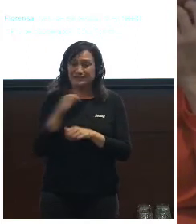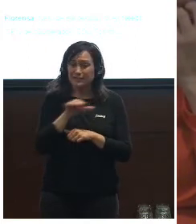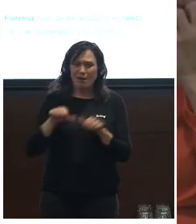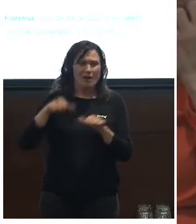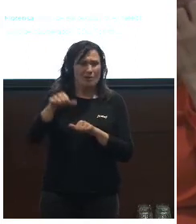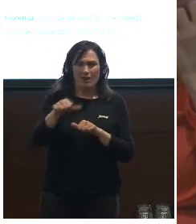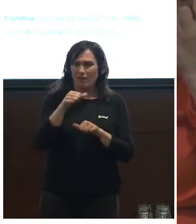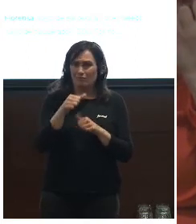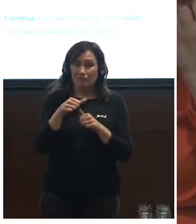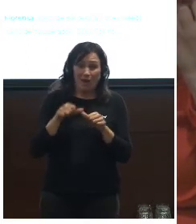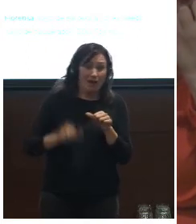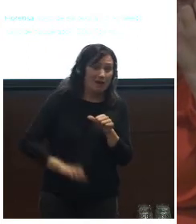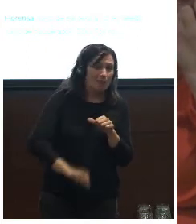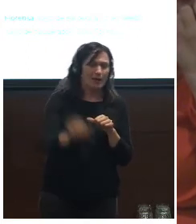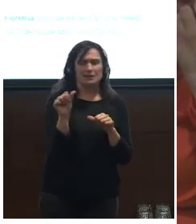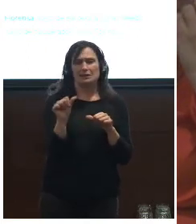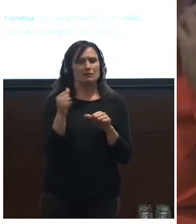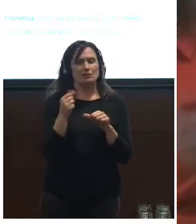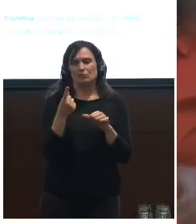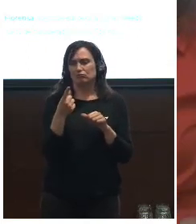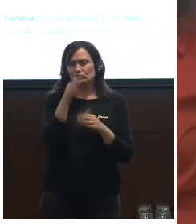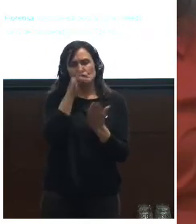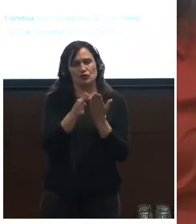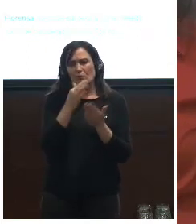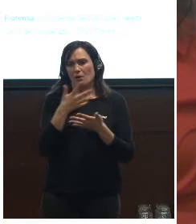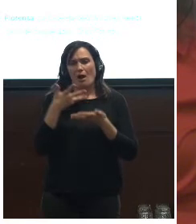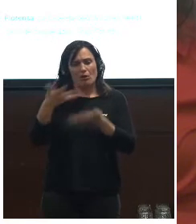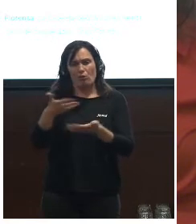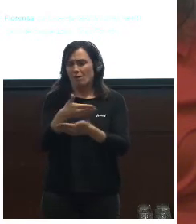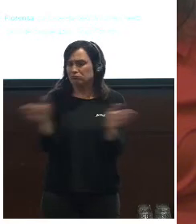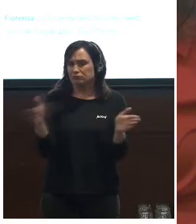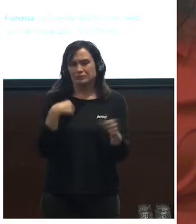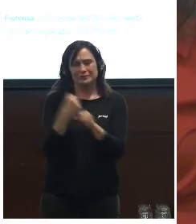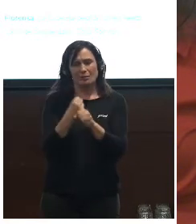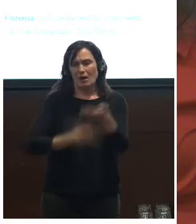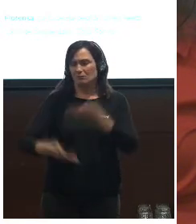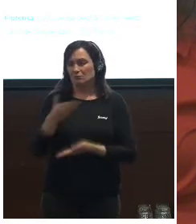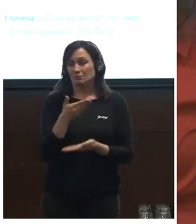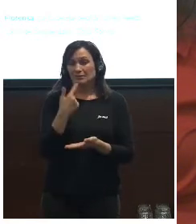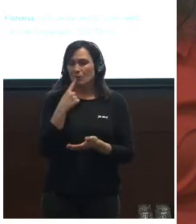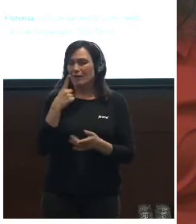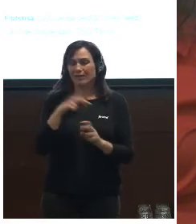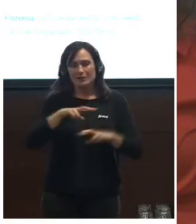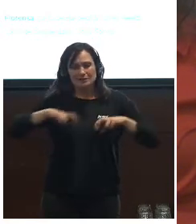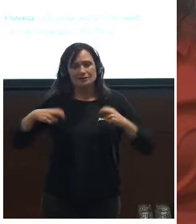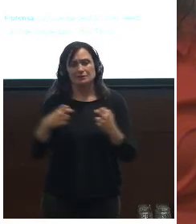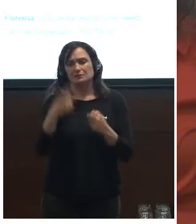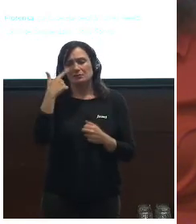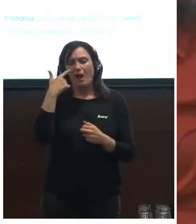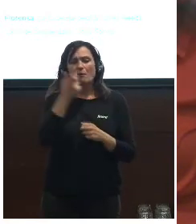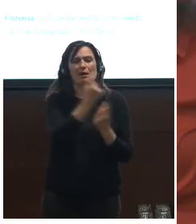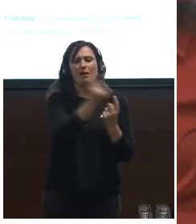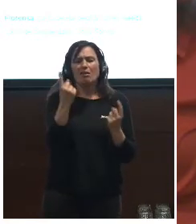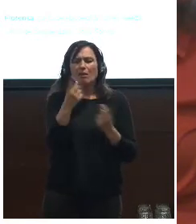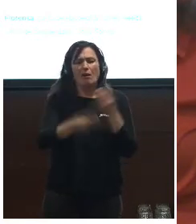viene. Yo creo que lo primero que tenemos que hacer es sentarnos. Sentarnos y hablar en serio. Y cada uno que diga qué es lo que puede hacer